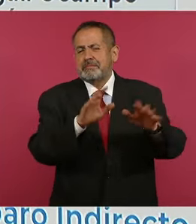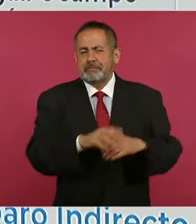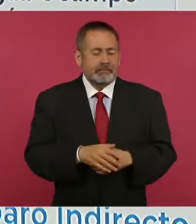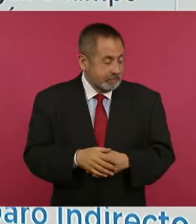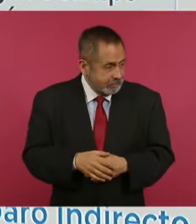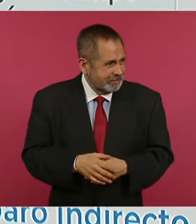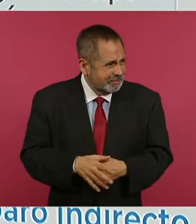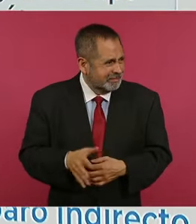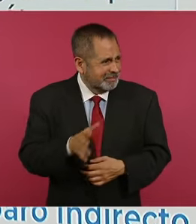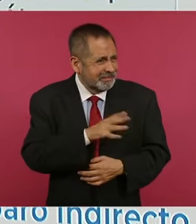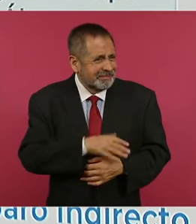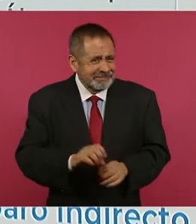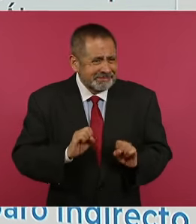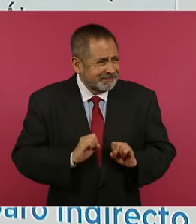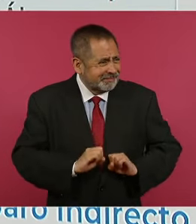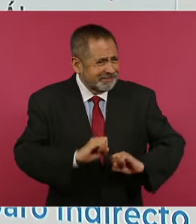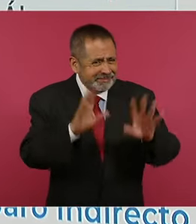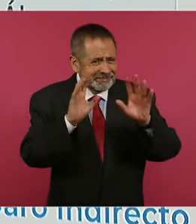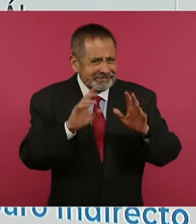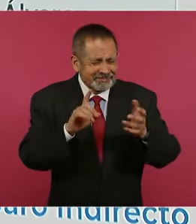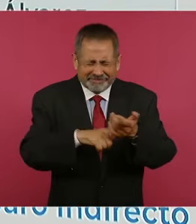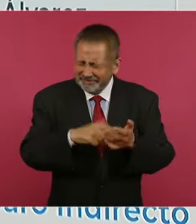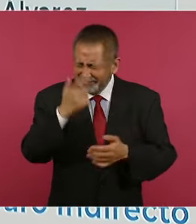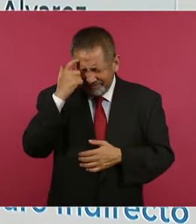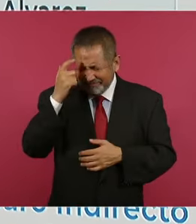puro, Kafka.